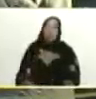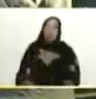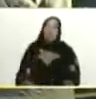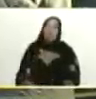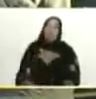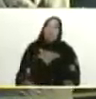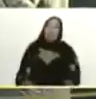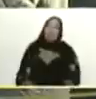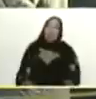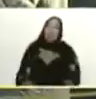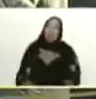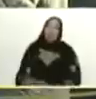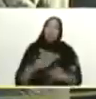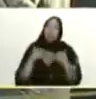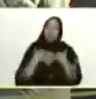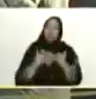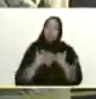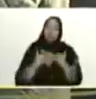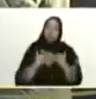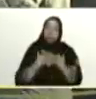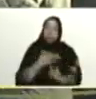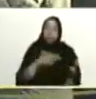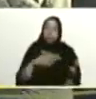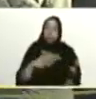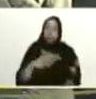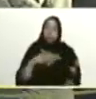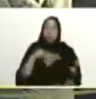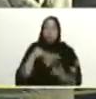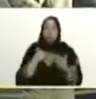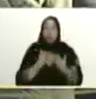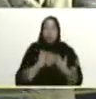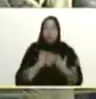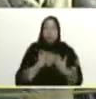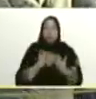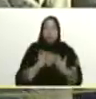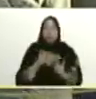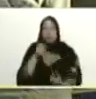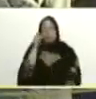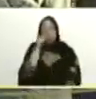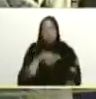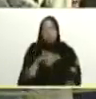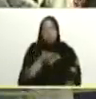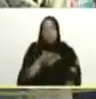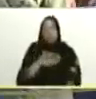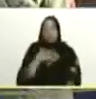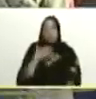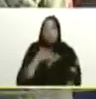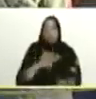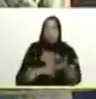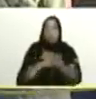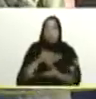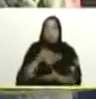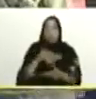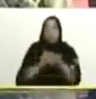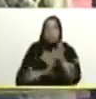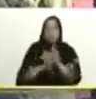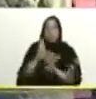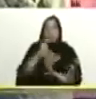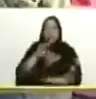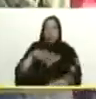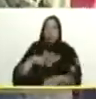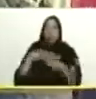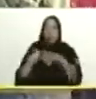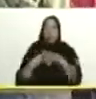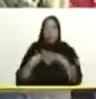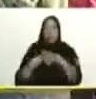Ellos no se cansan, pero nosotros nos descansamos. Porque donde el pueblo puede, ¡la patria se crece! ¡Viva la